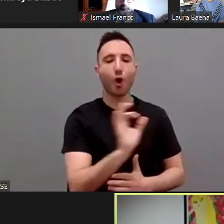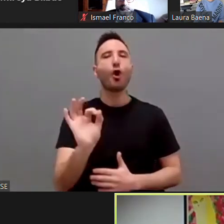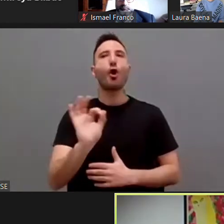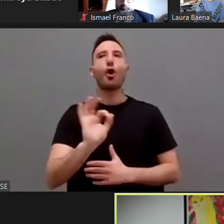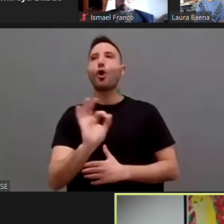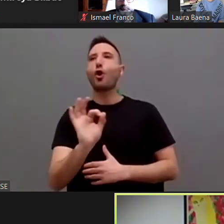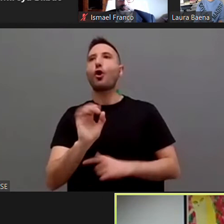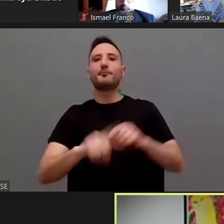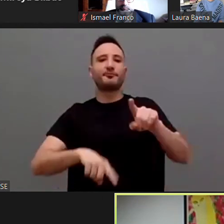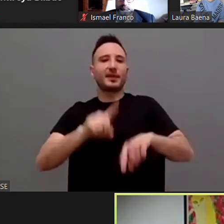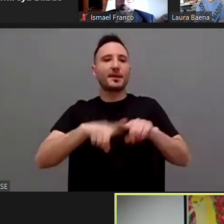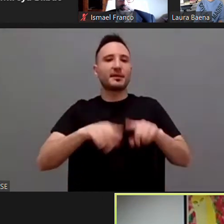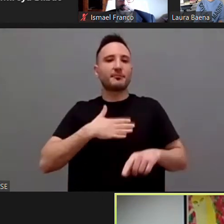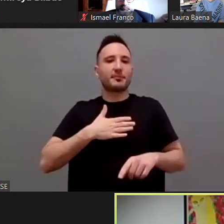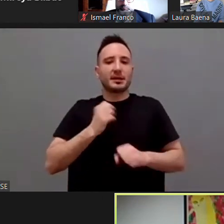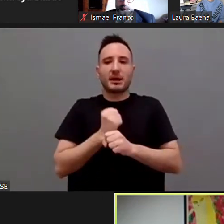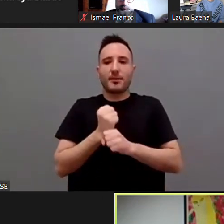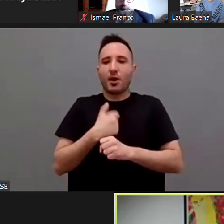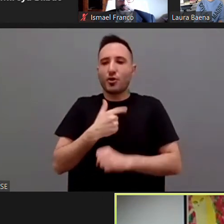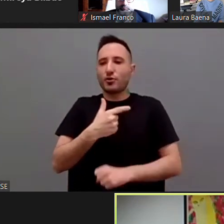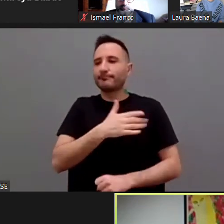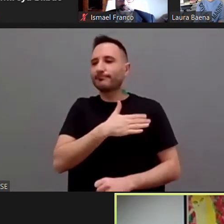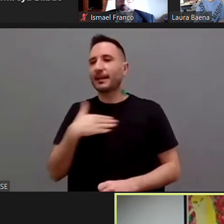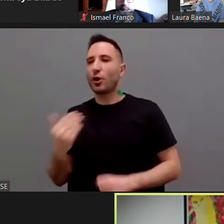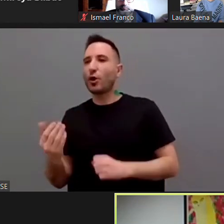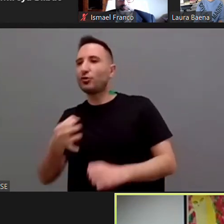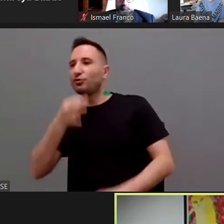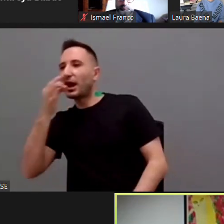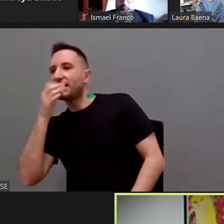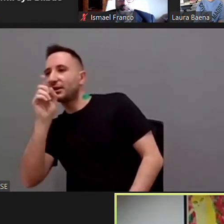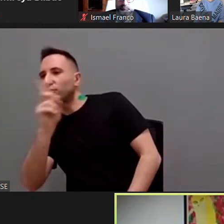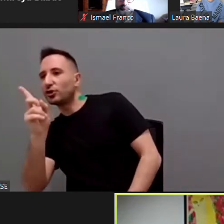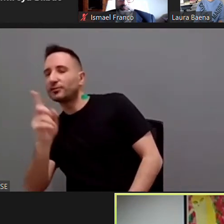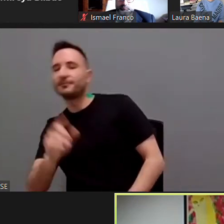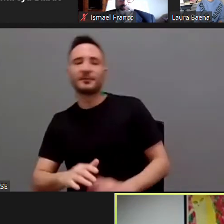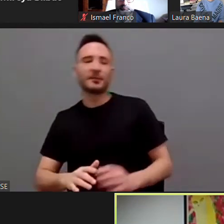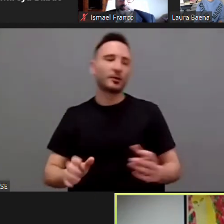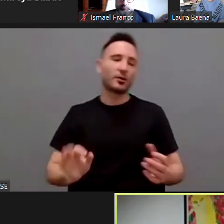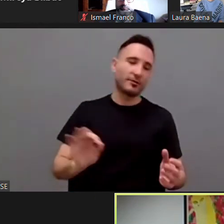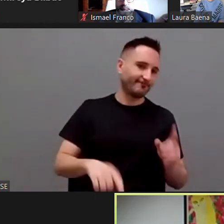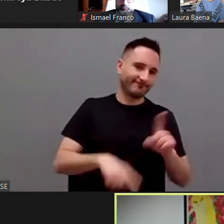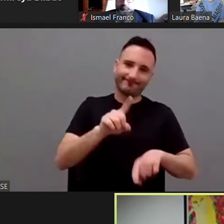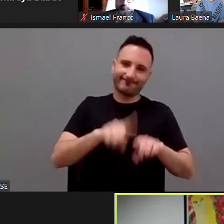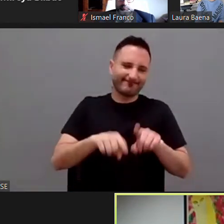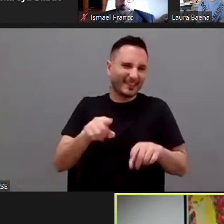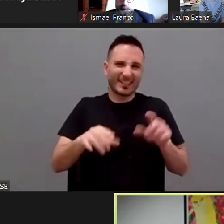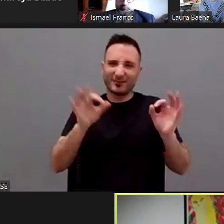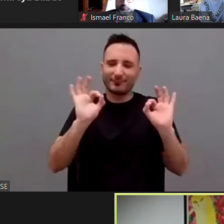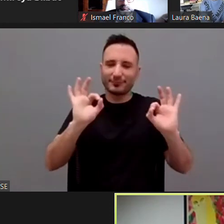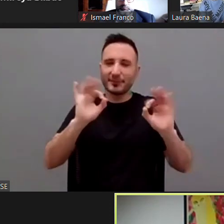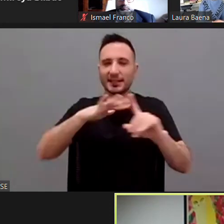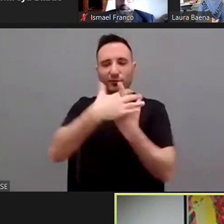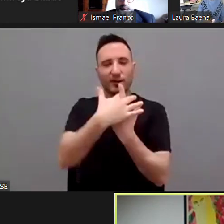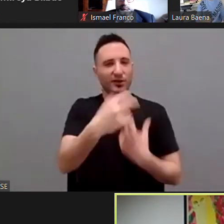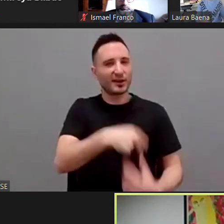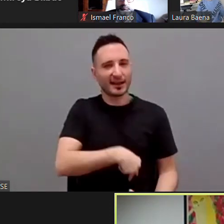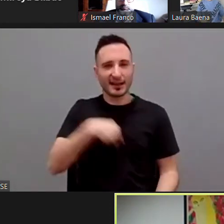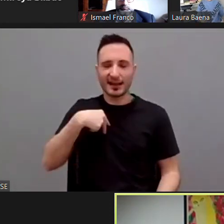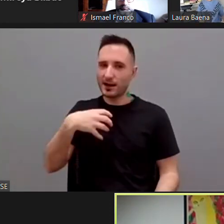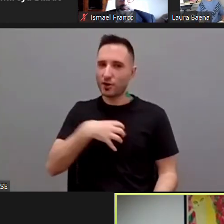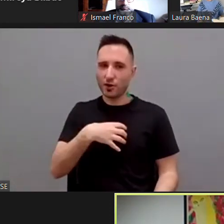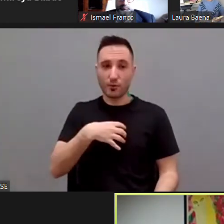conveniencia del trabajador, ¿no? Entonces, por tanto, yo creo que sin duda se podrá avanzar en una mejor